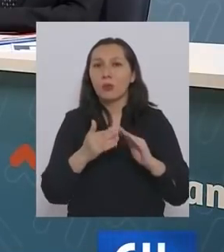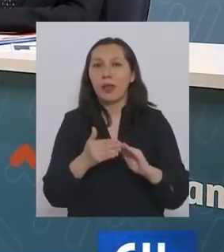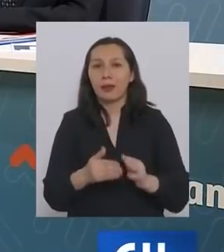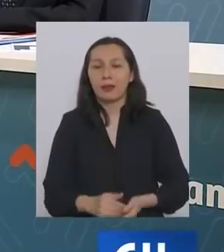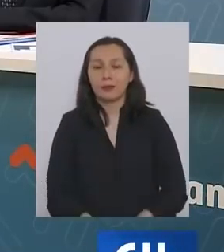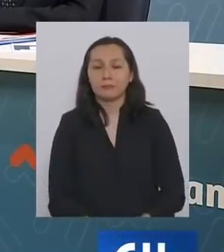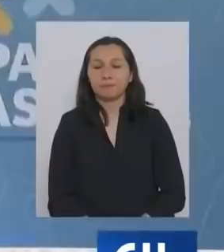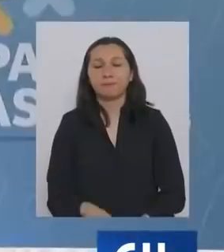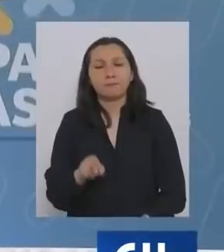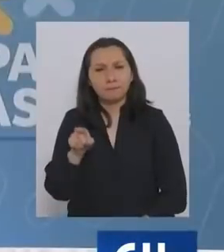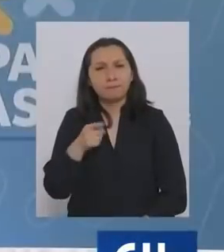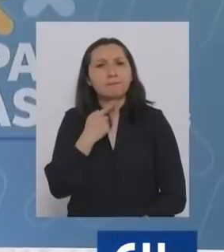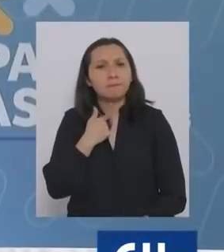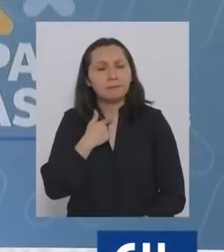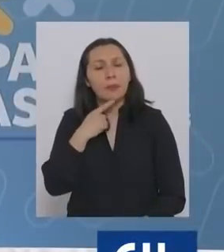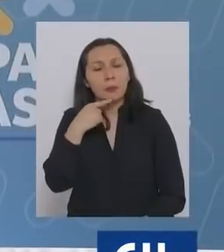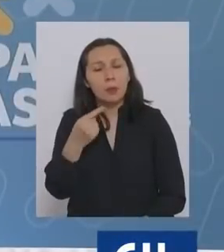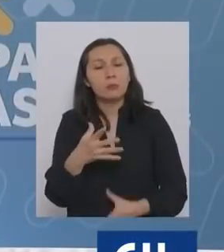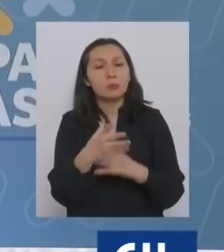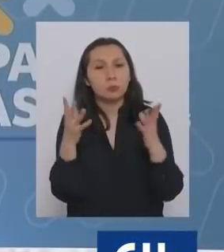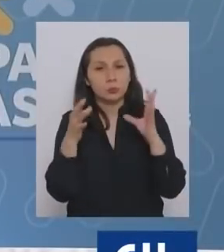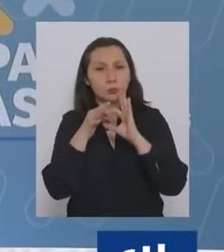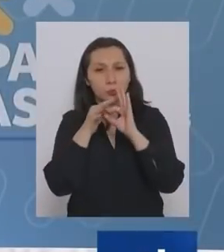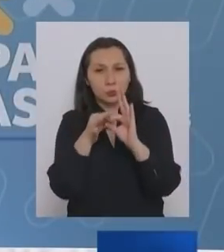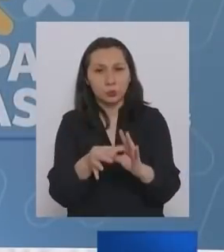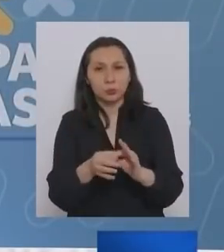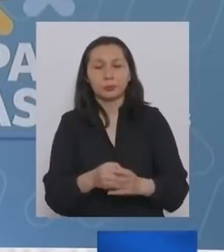Muy interesante su pregunta, muchas gracias.